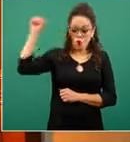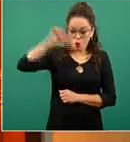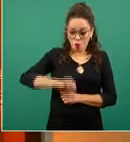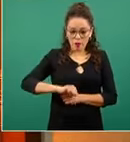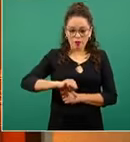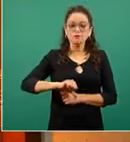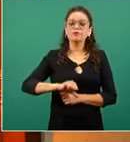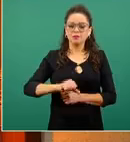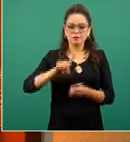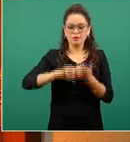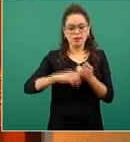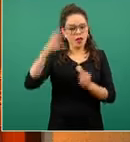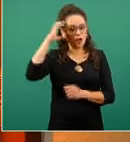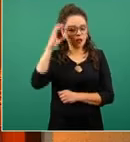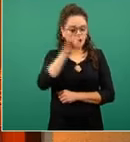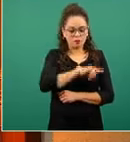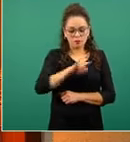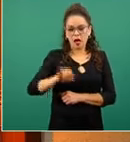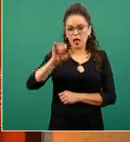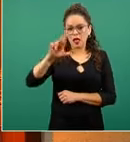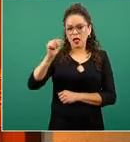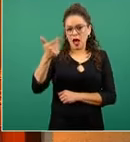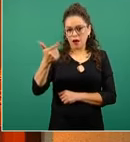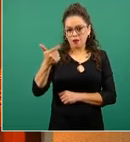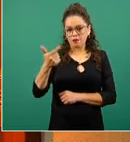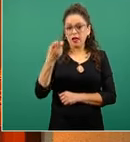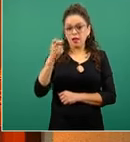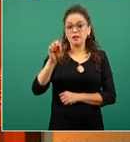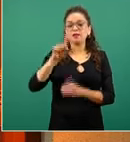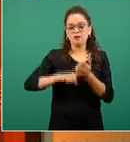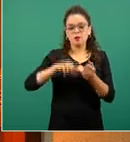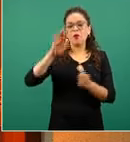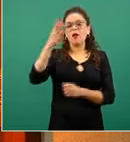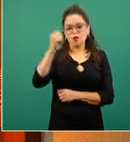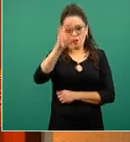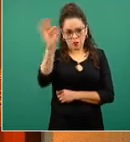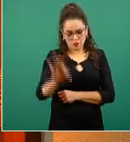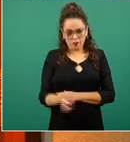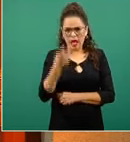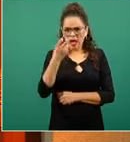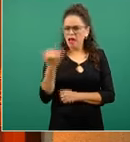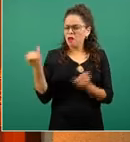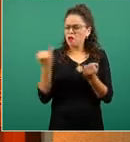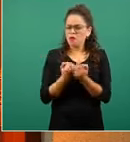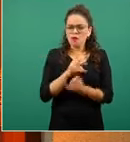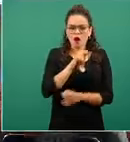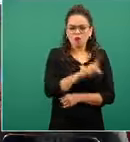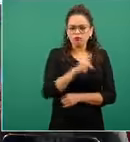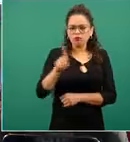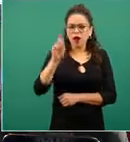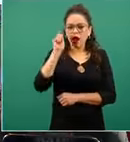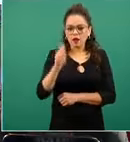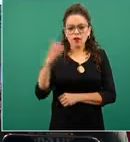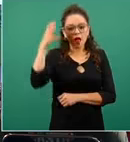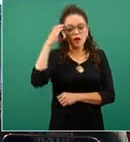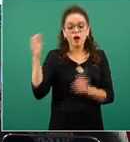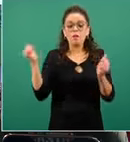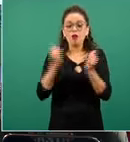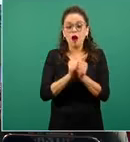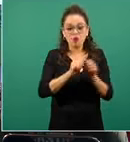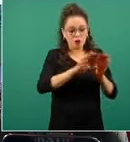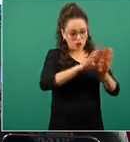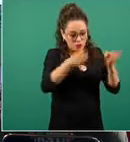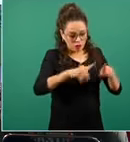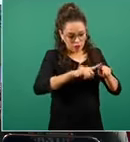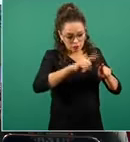IRA general, encontrándose hoy día en el 49%. Situación similar ocurre con las camas con ventilador. Si vemos